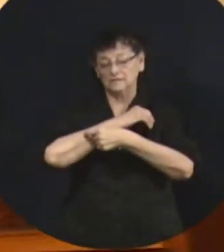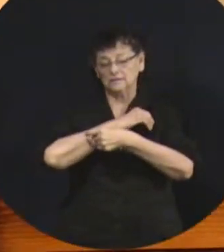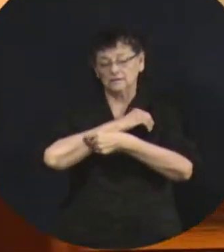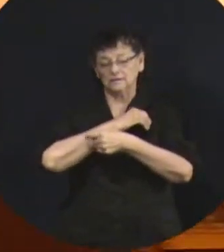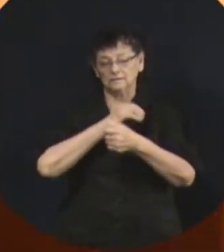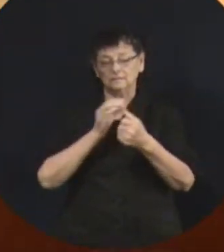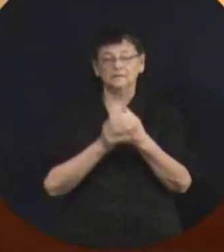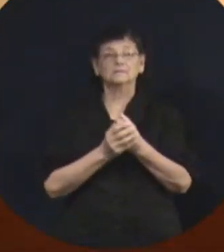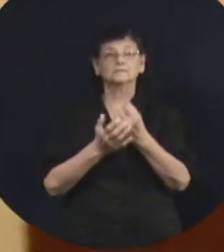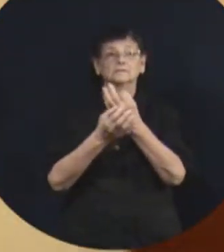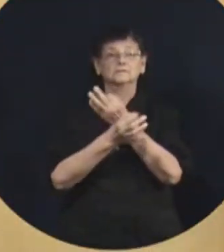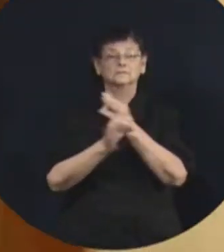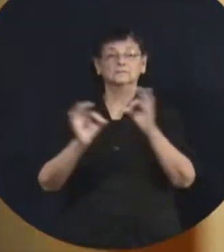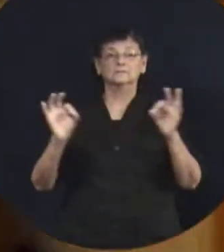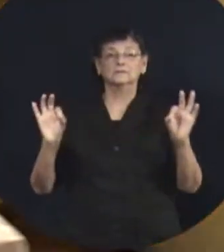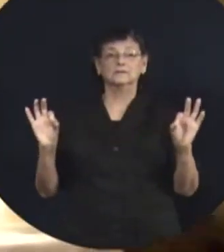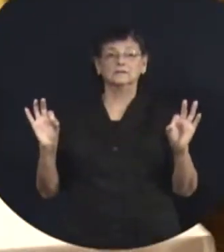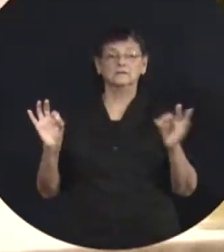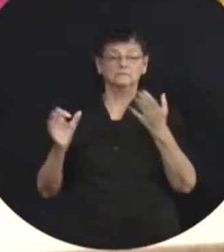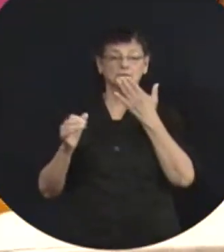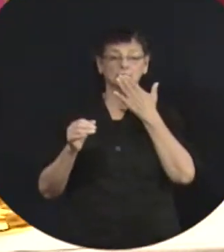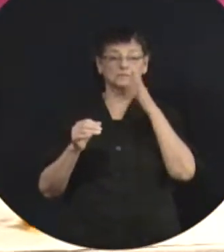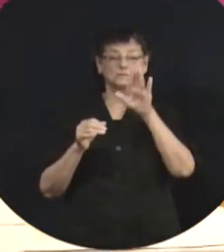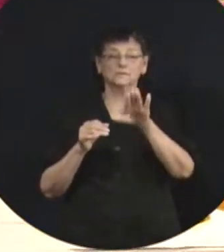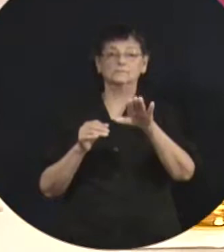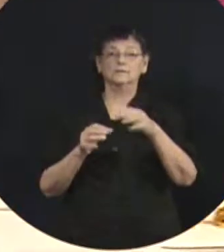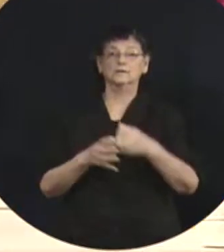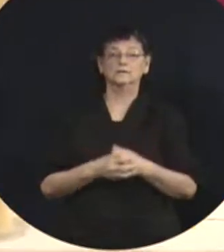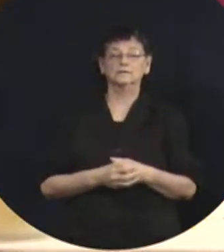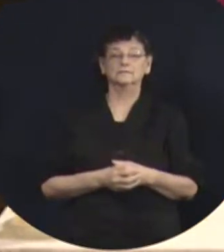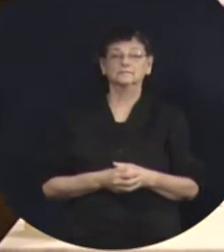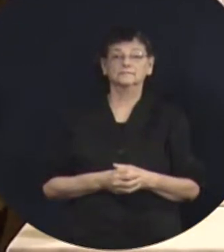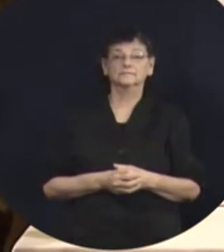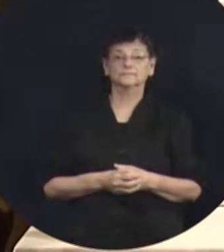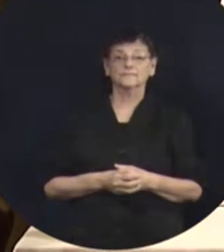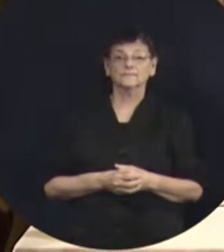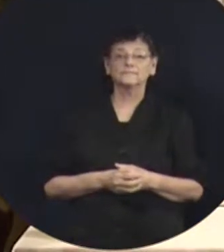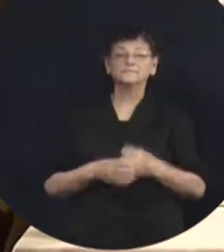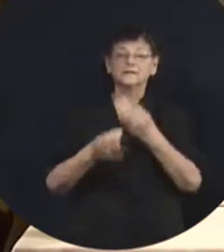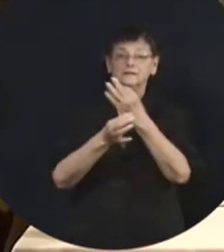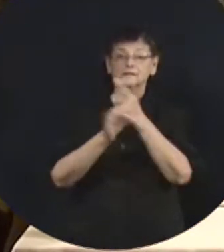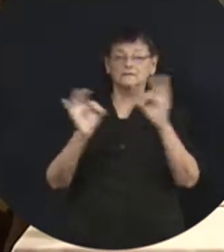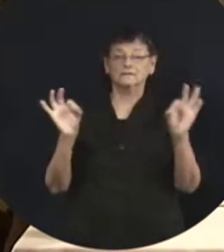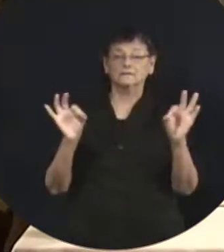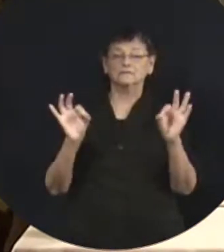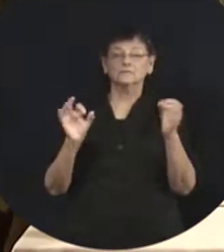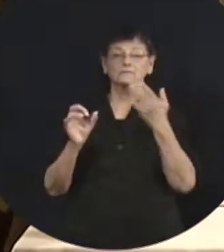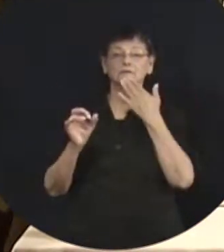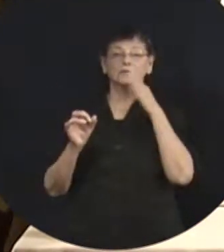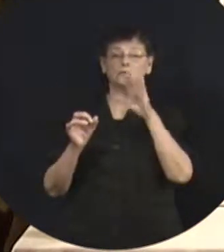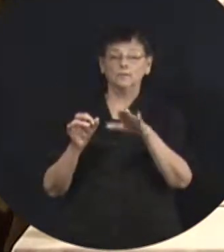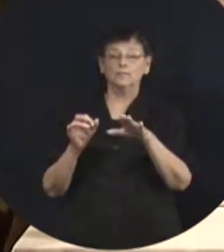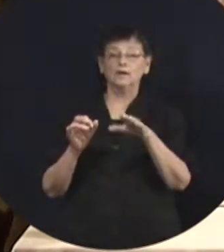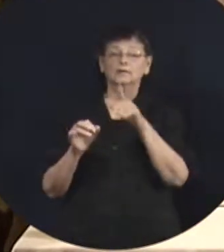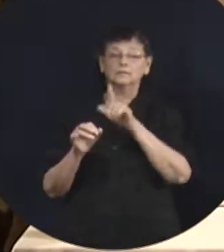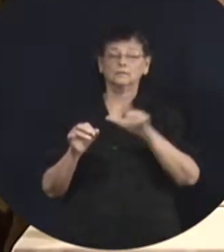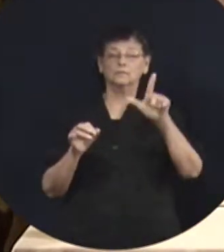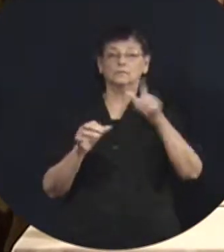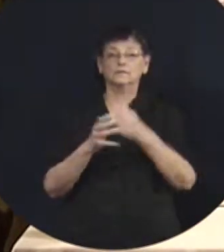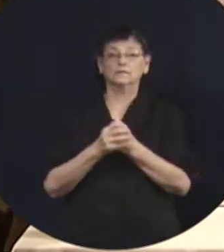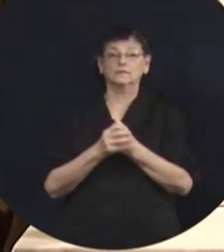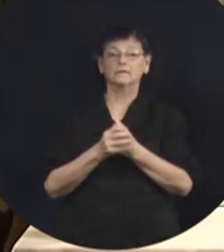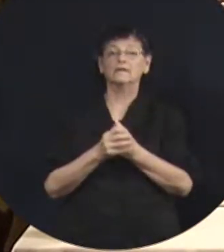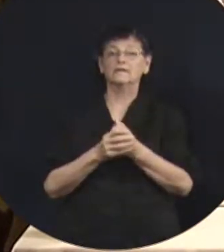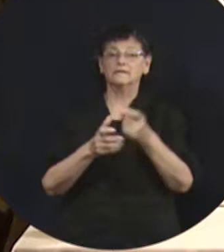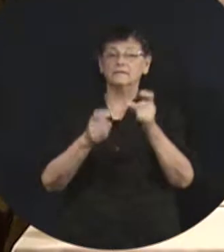nos dejes caer en la tentación, y líbranos del mal. Líbranos de todos los males, Señor,